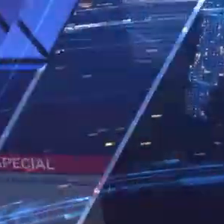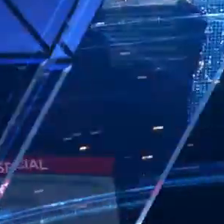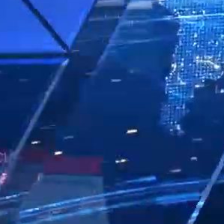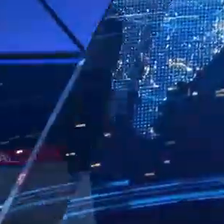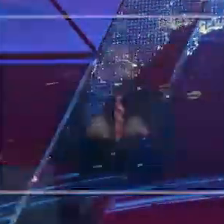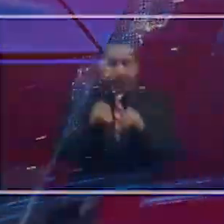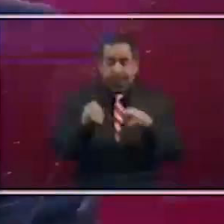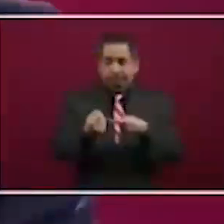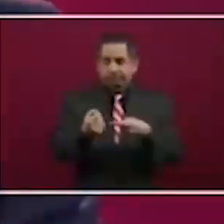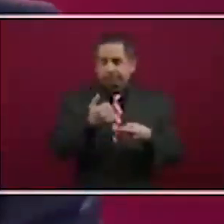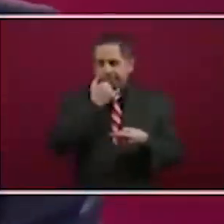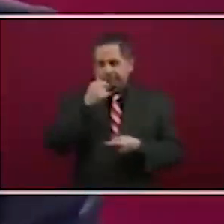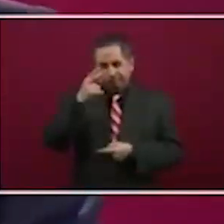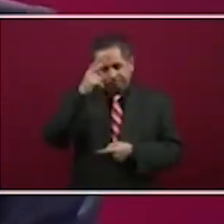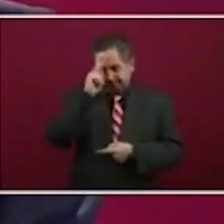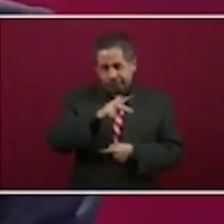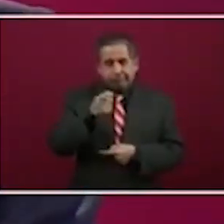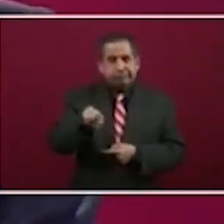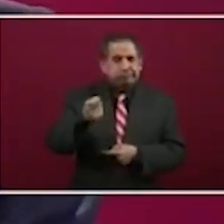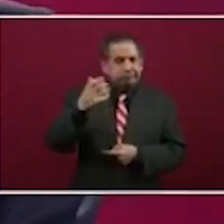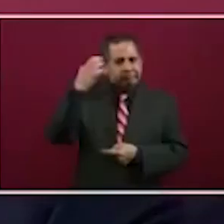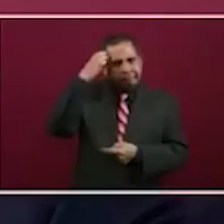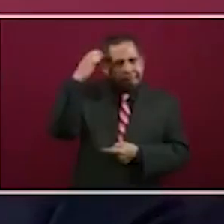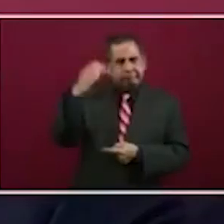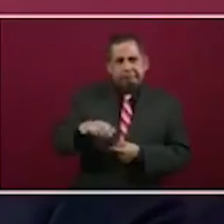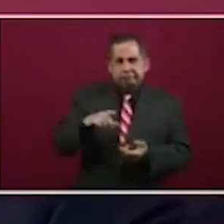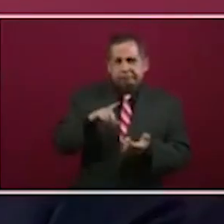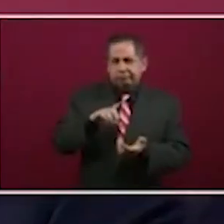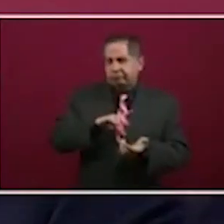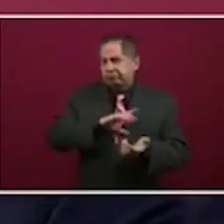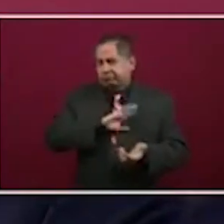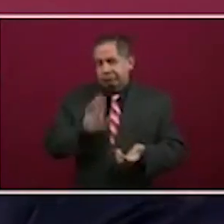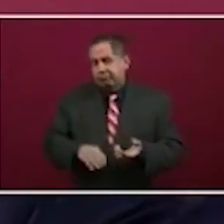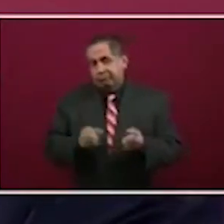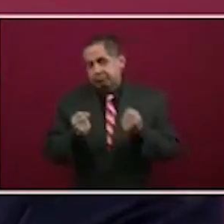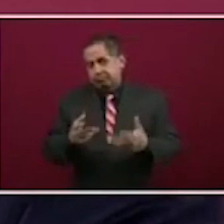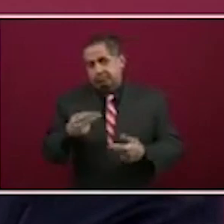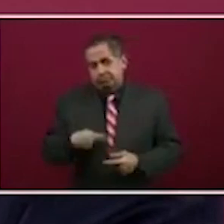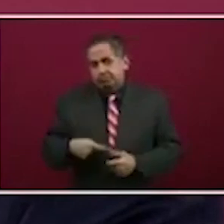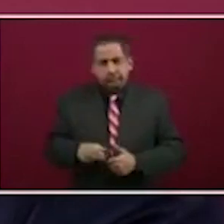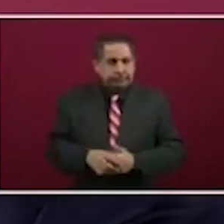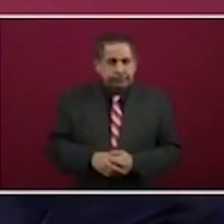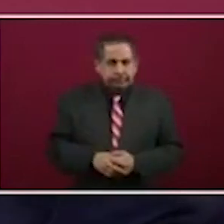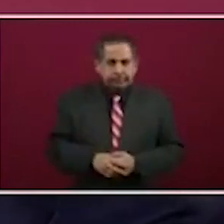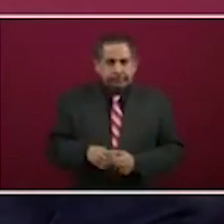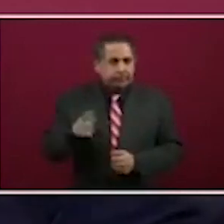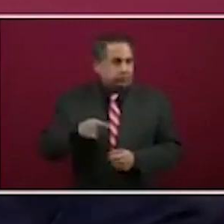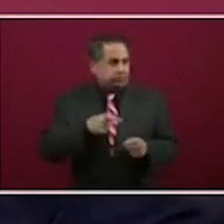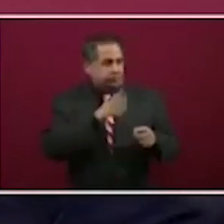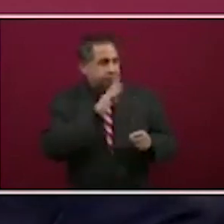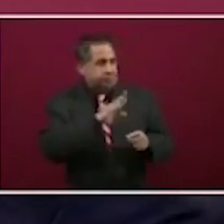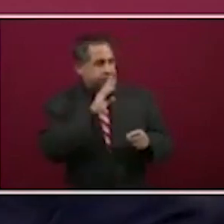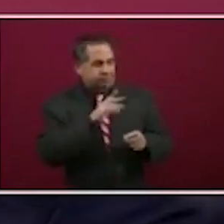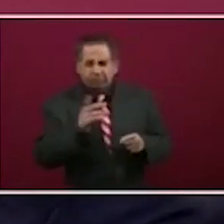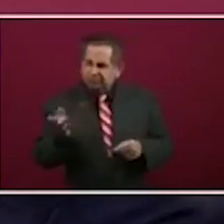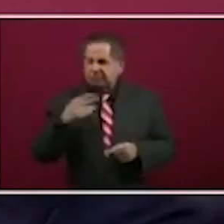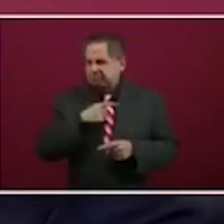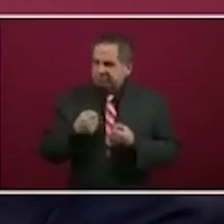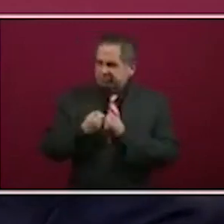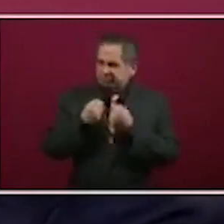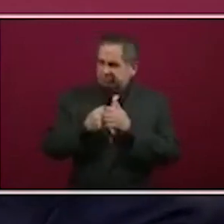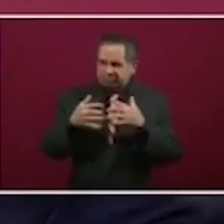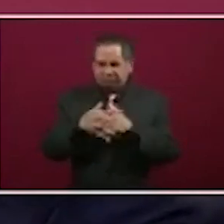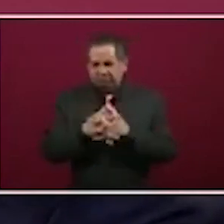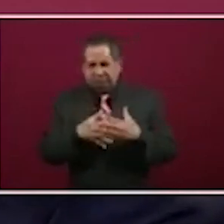en el arranque de esta semana el presidente de la república andrés manuel lópez obrador se refirió a uno de los temas más sensibles que en materia de seguridad